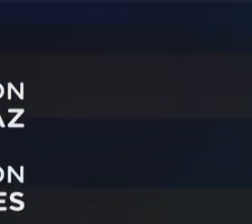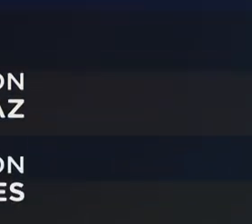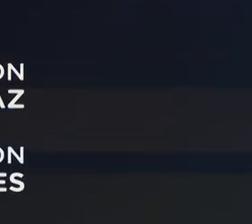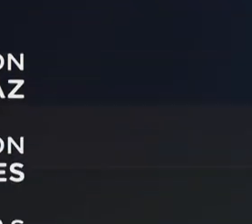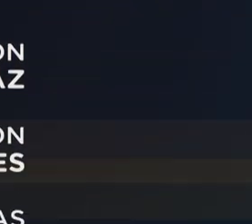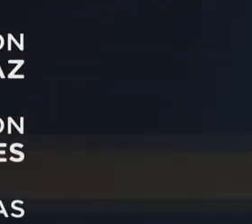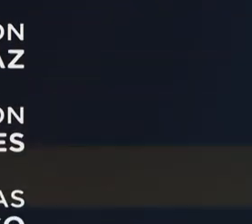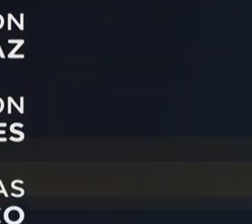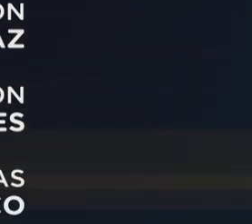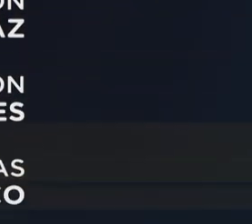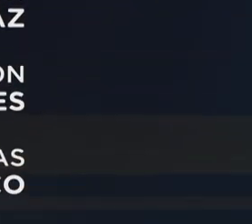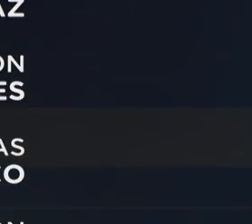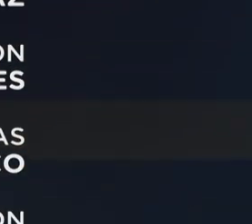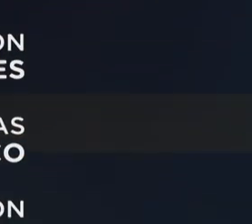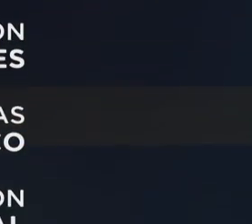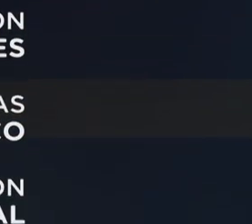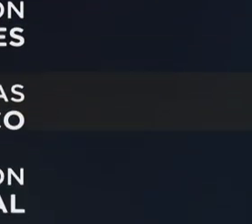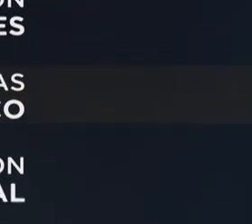¡Gracias!